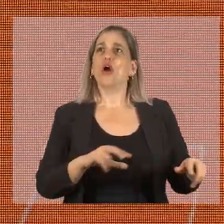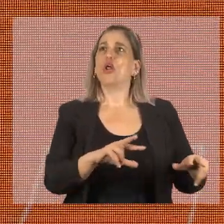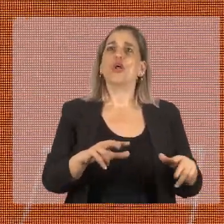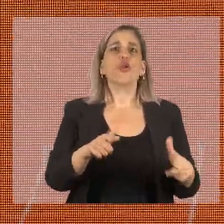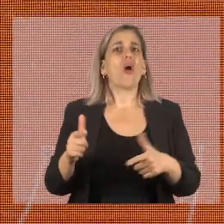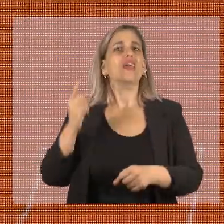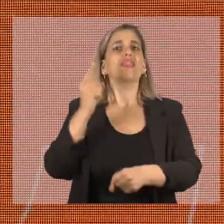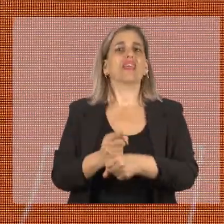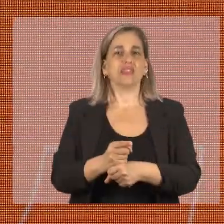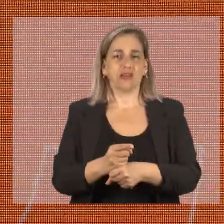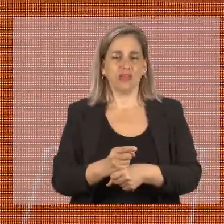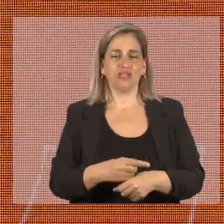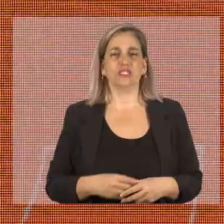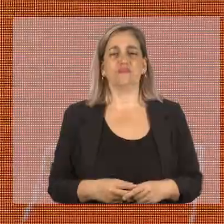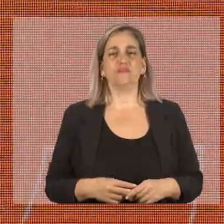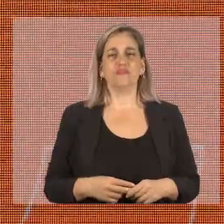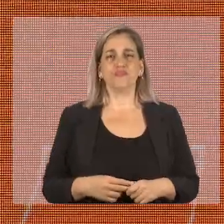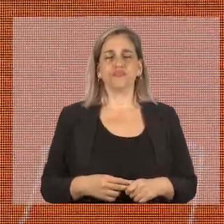cuando no hay una determinación,